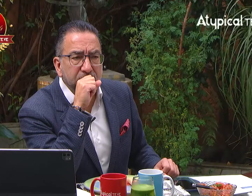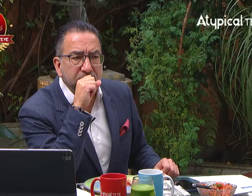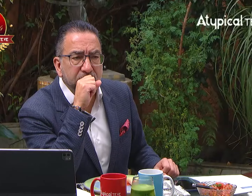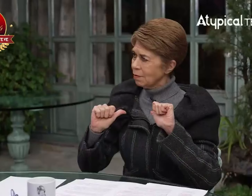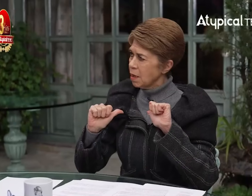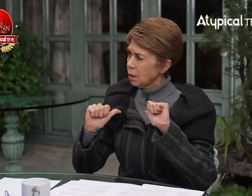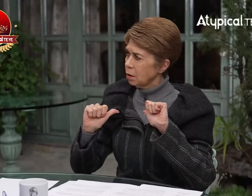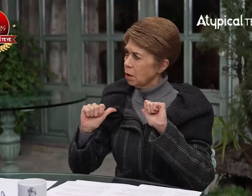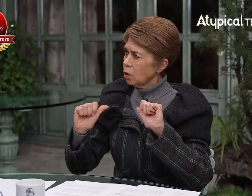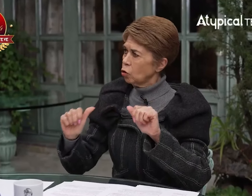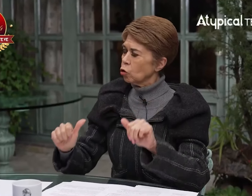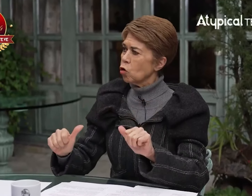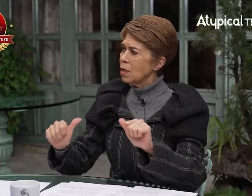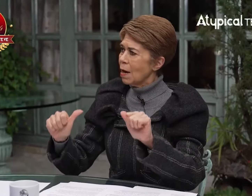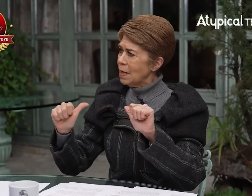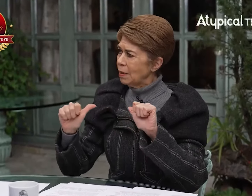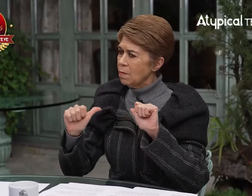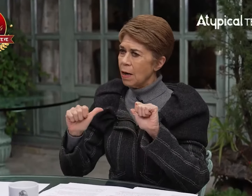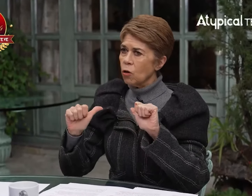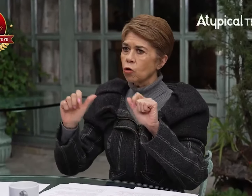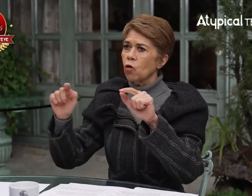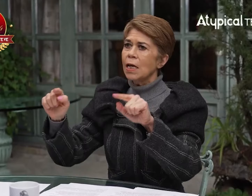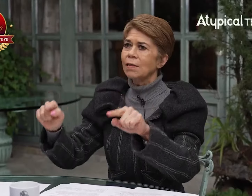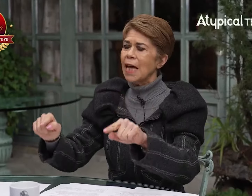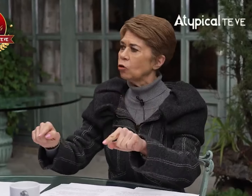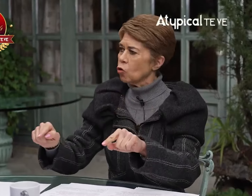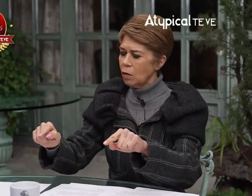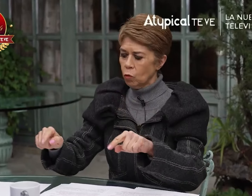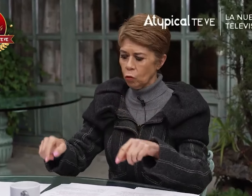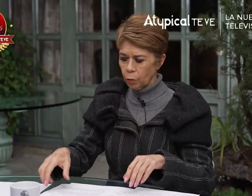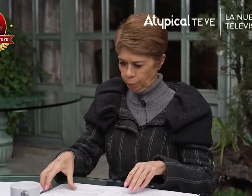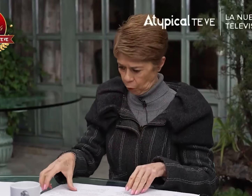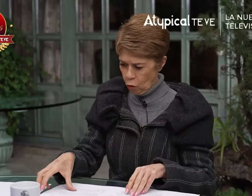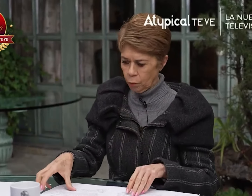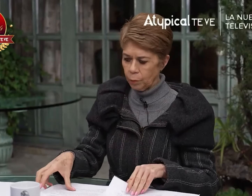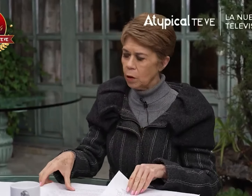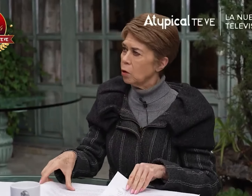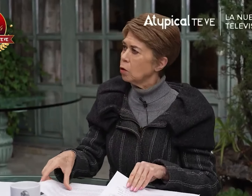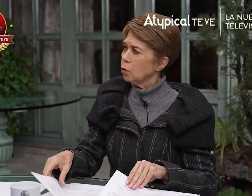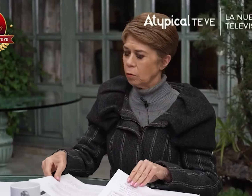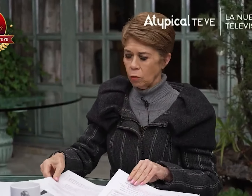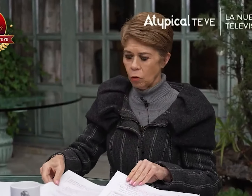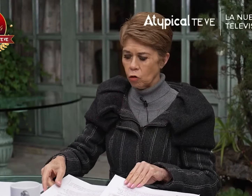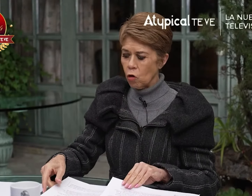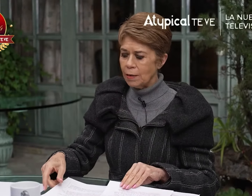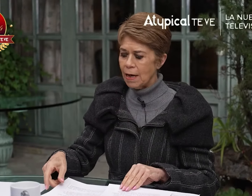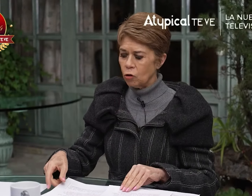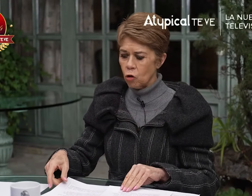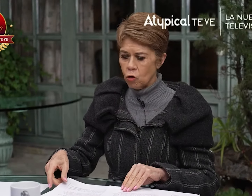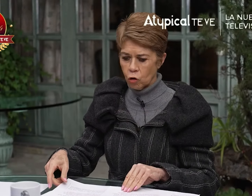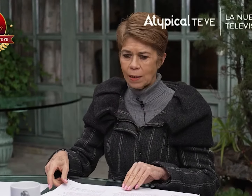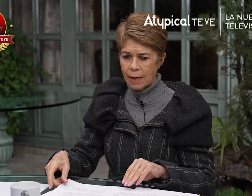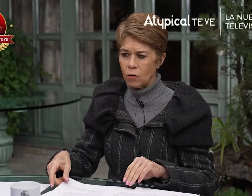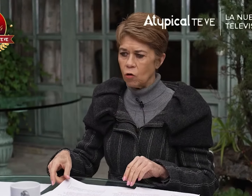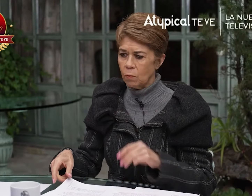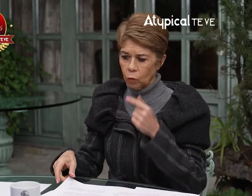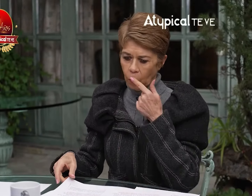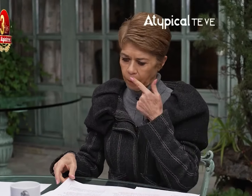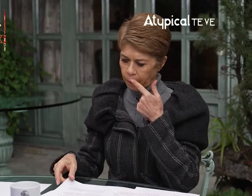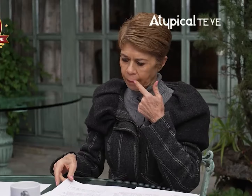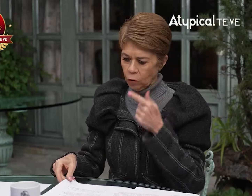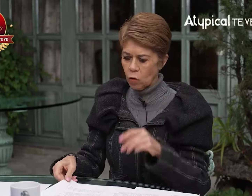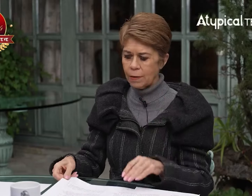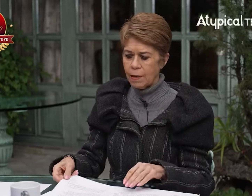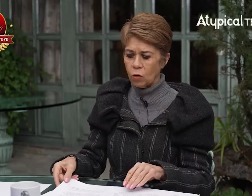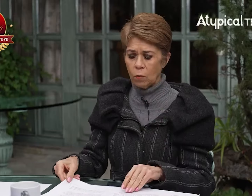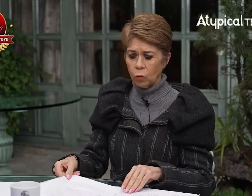es la democracia. Sí, pero... Yo soy la víctima, yo soy exacto, el centro pase del lo que mundo. Pase, sí, yo soy el muerto, víctima, aunque yo viva. Soy el centro, ¿sí? Yo soy el centro del mundo.